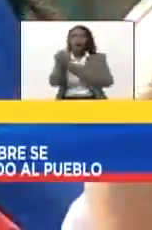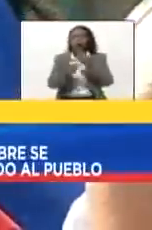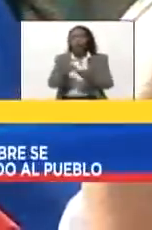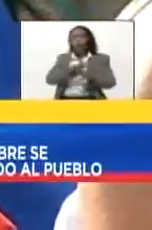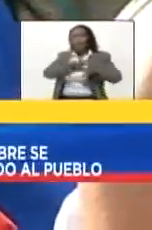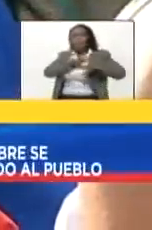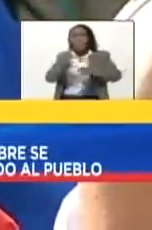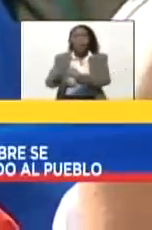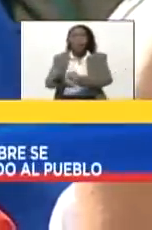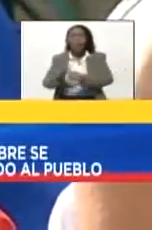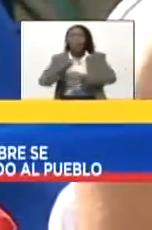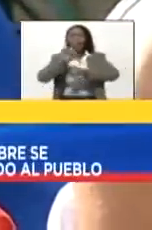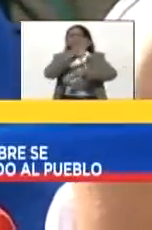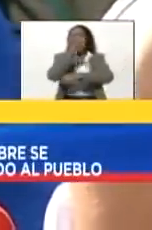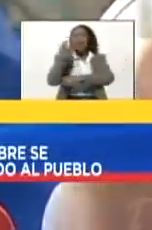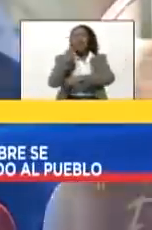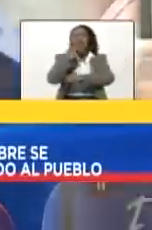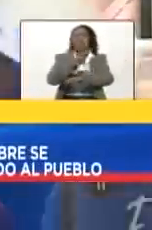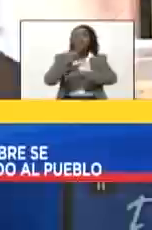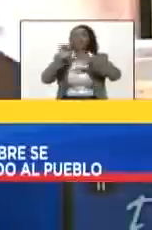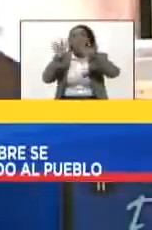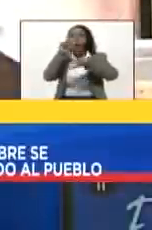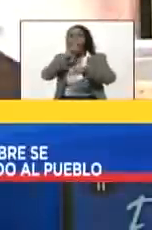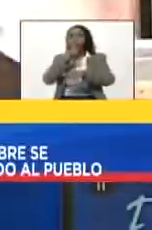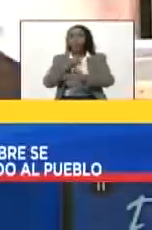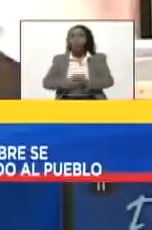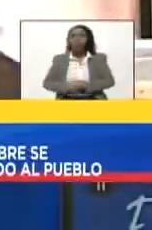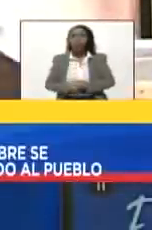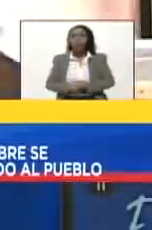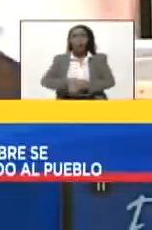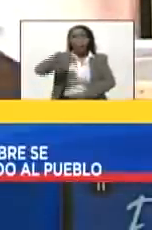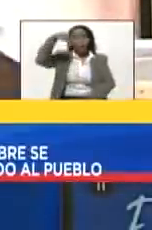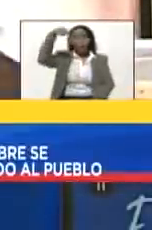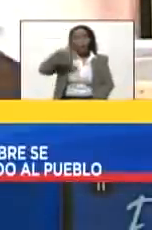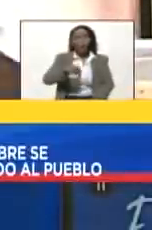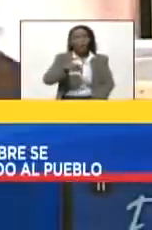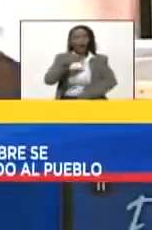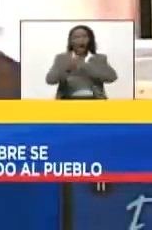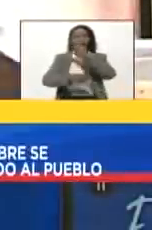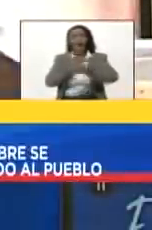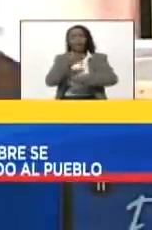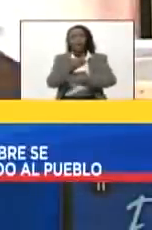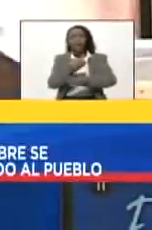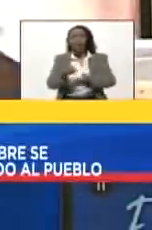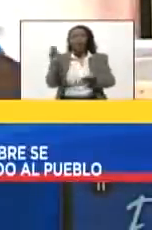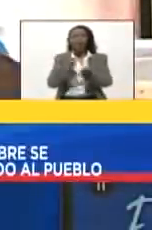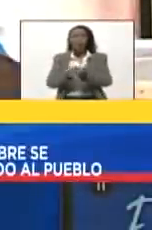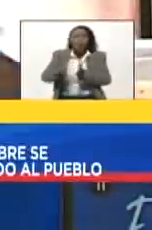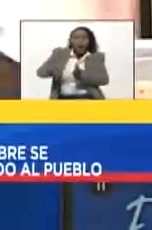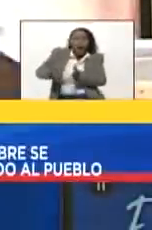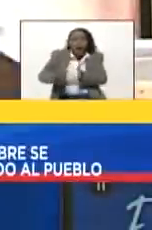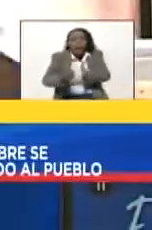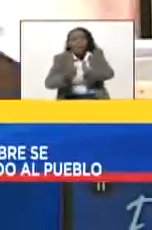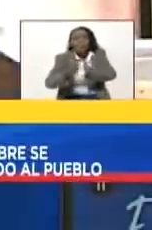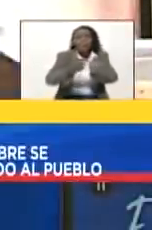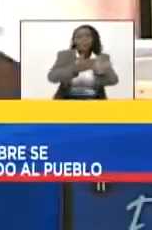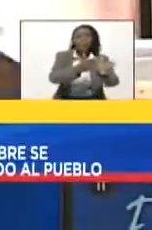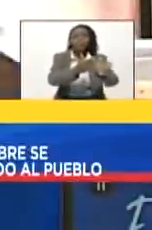la conquista de hace 529 años. Hoy ha resurgido una corriente